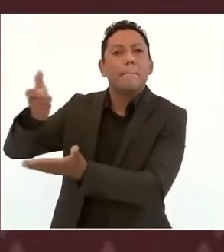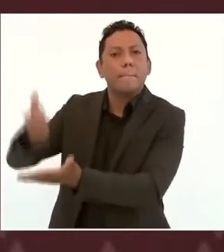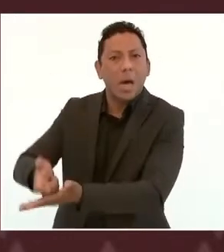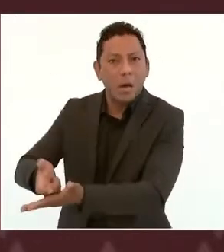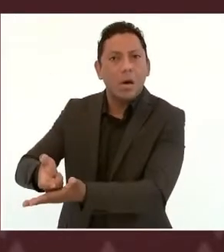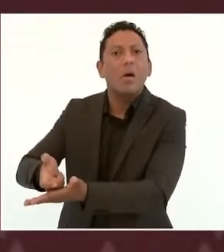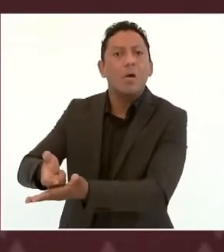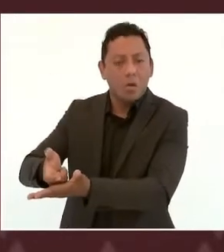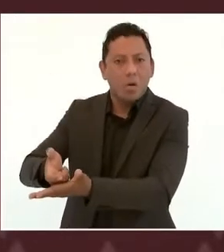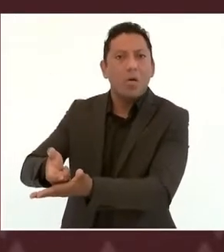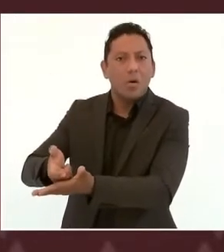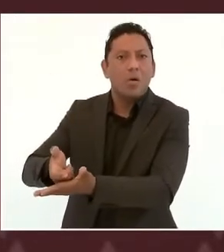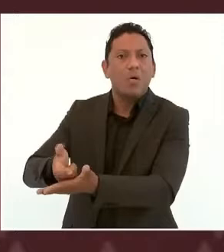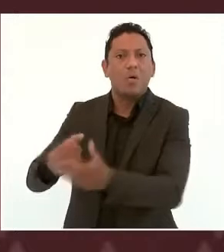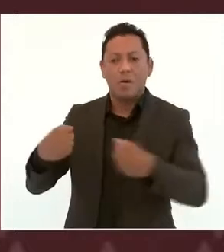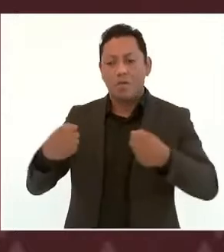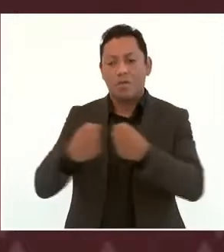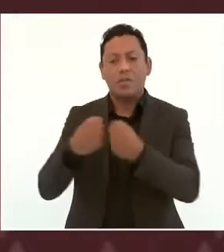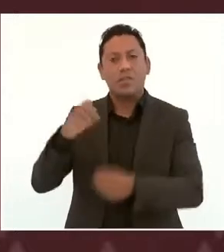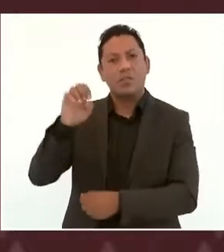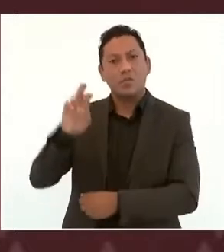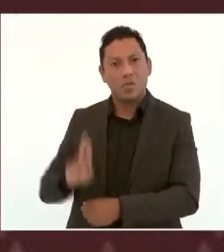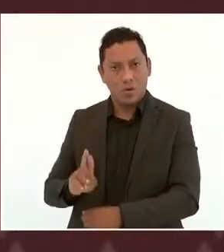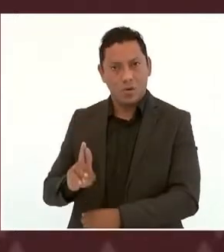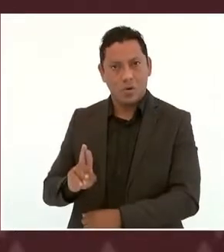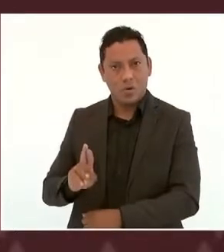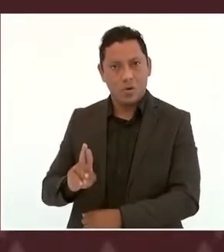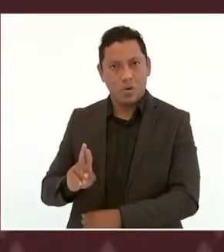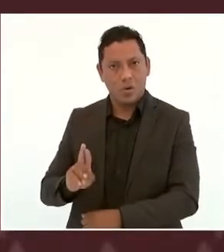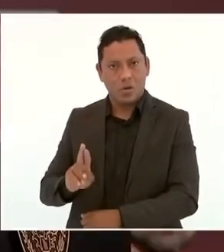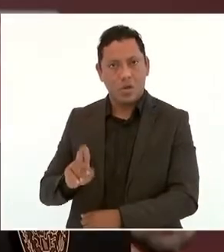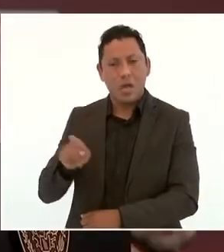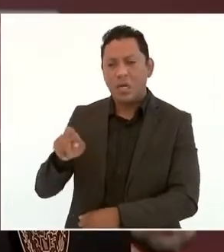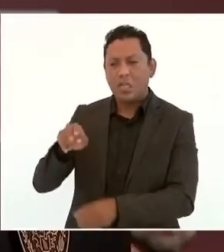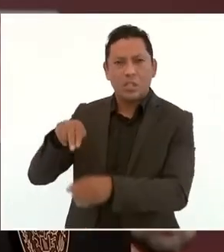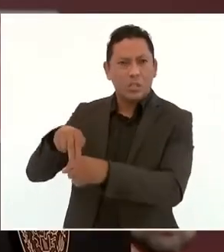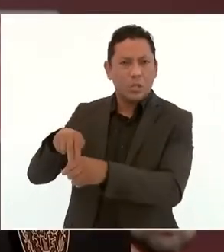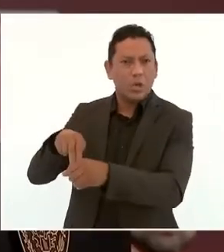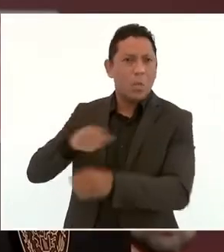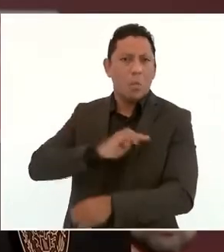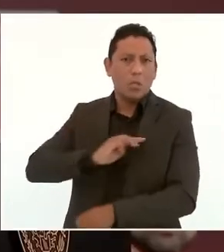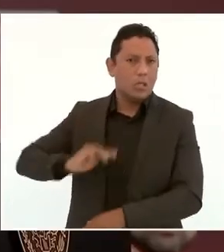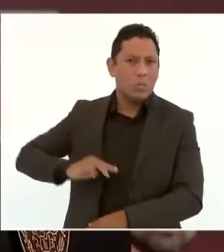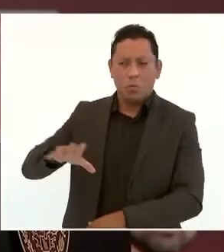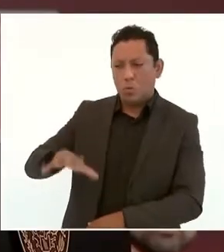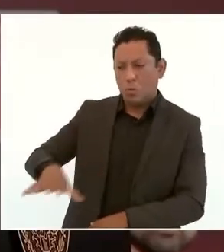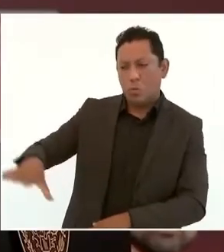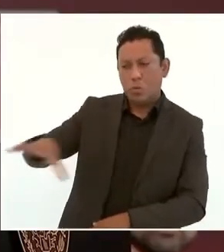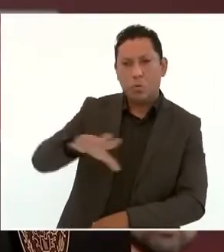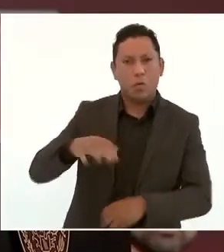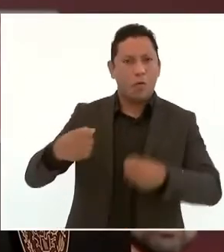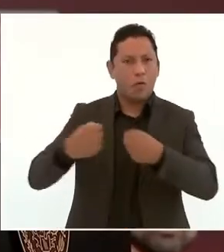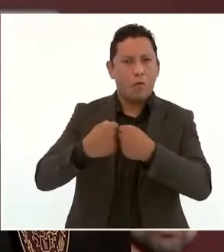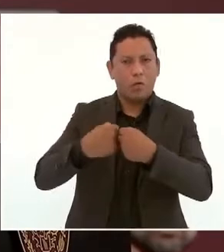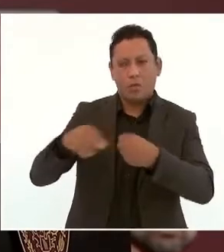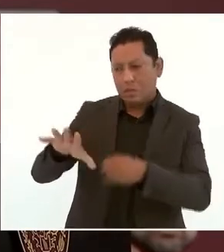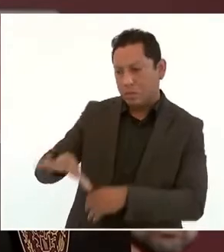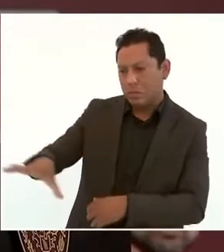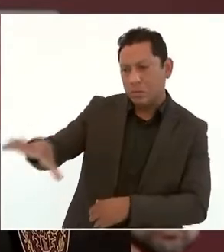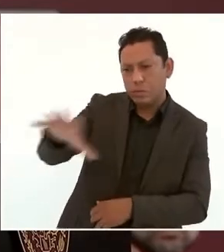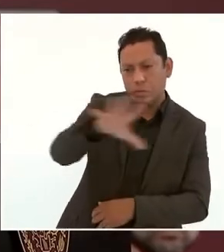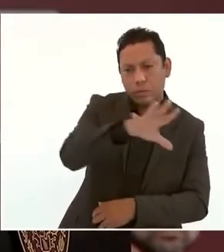contribuciones. La frontera sur, en todos los municipios de la franja